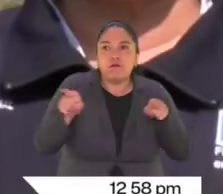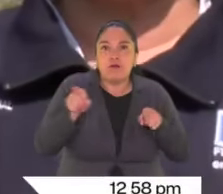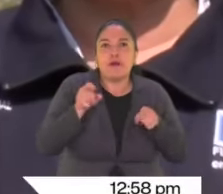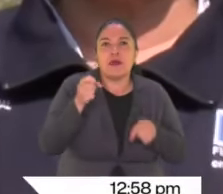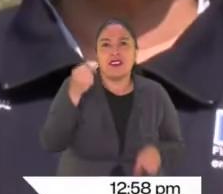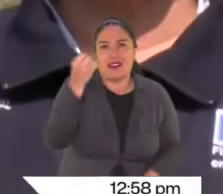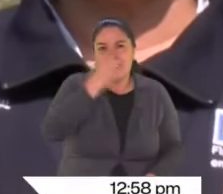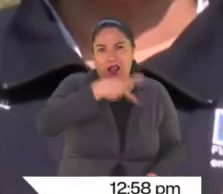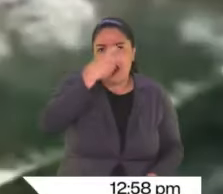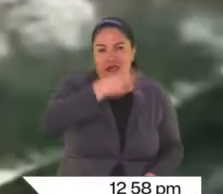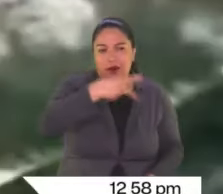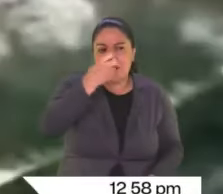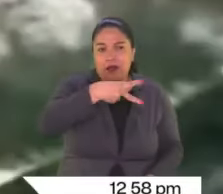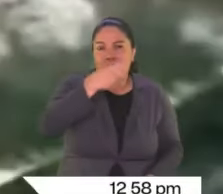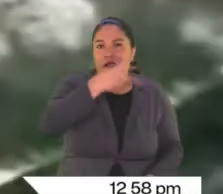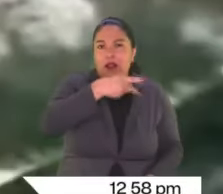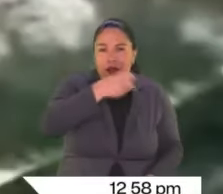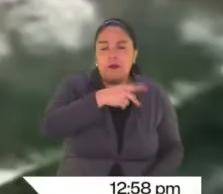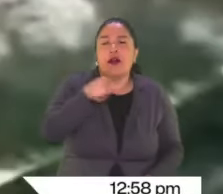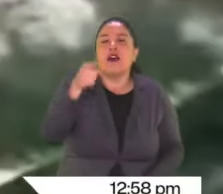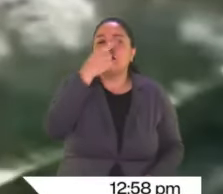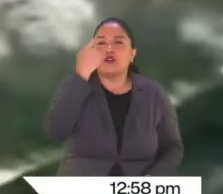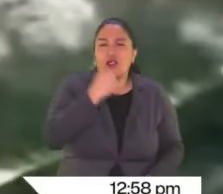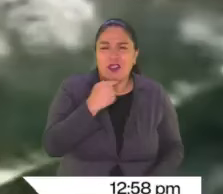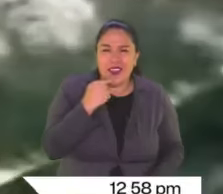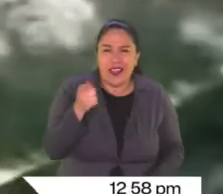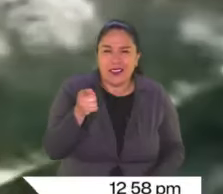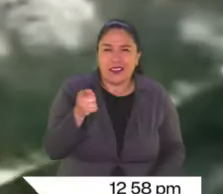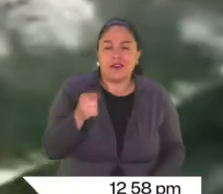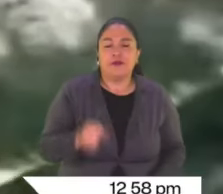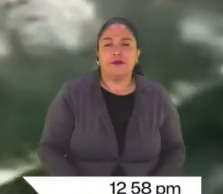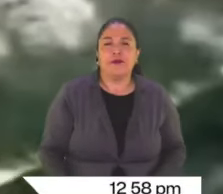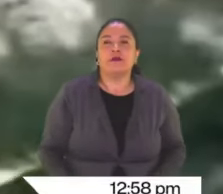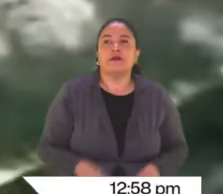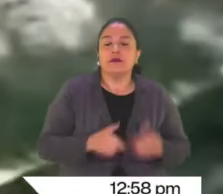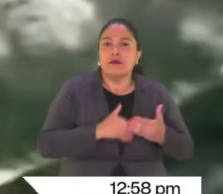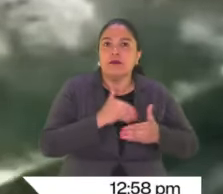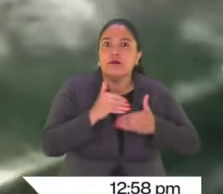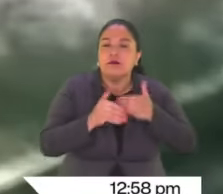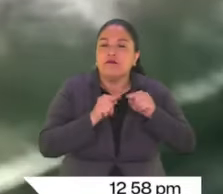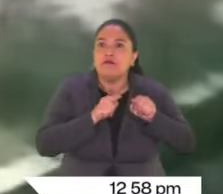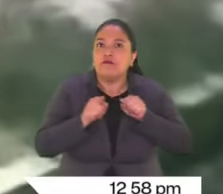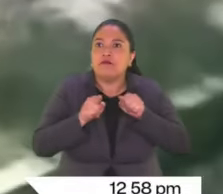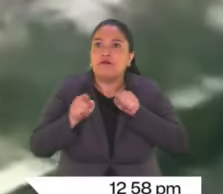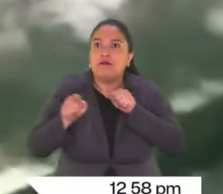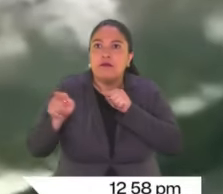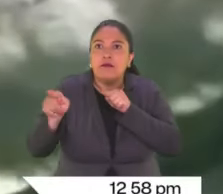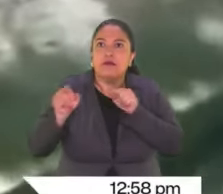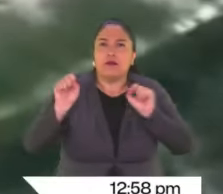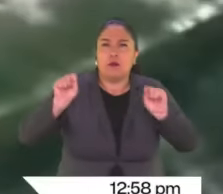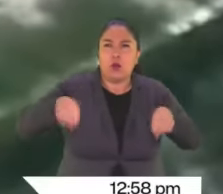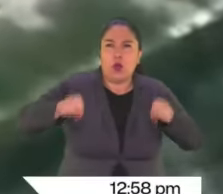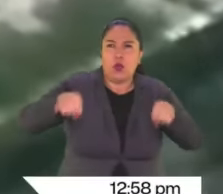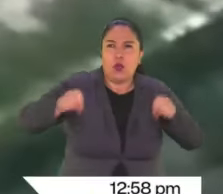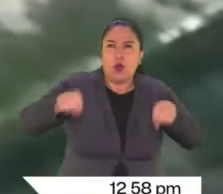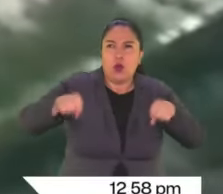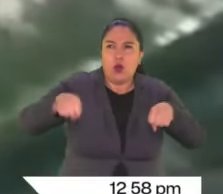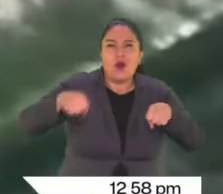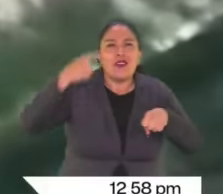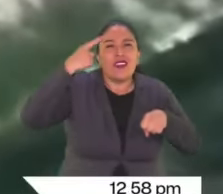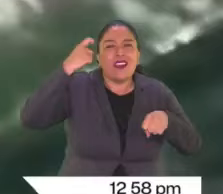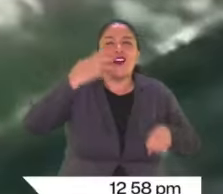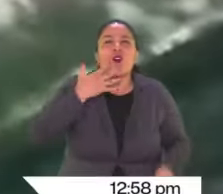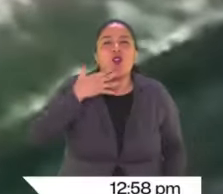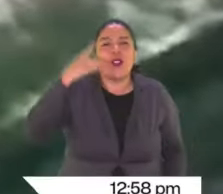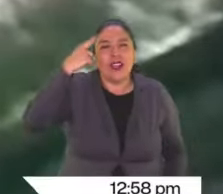Galapa y Soledad. Acá en video quedó registrado el minuto a minuto donde usaba una moto negra siempre para su cometido. Y lo